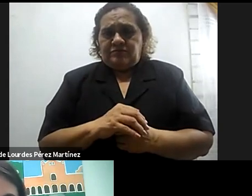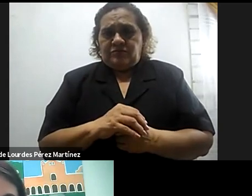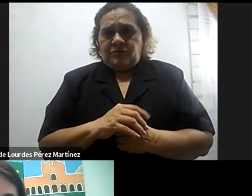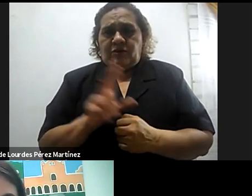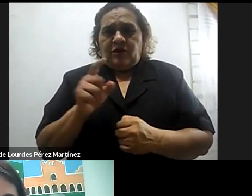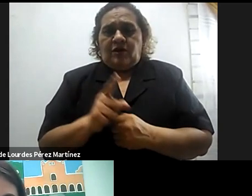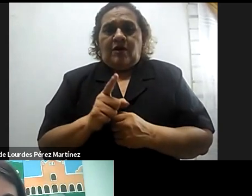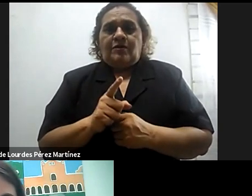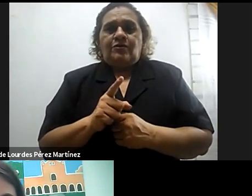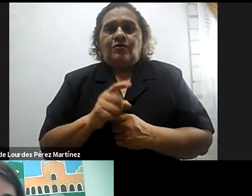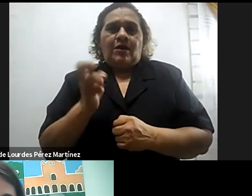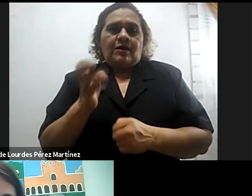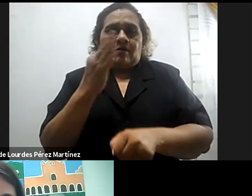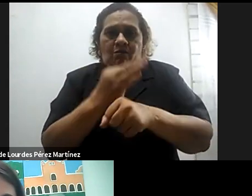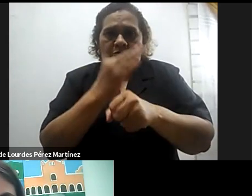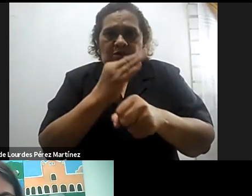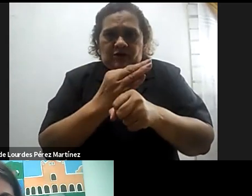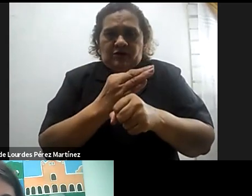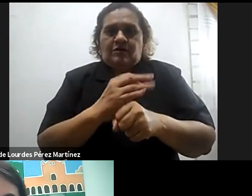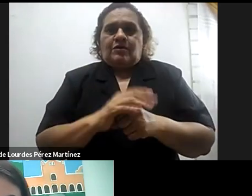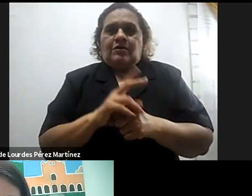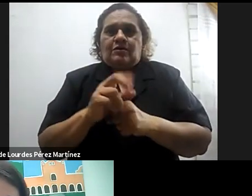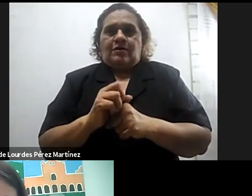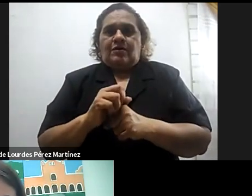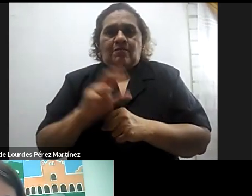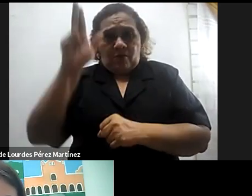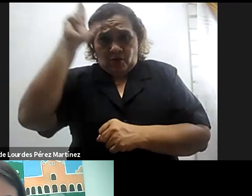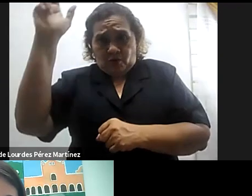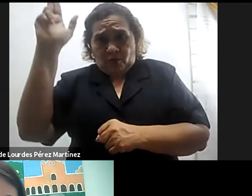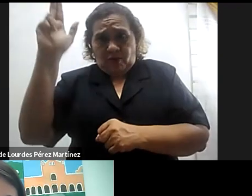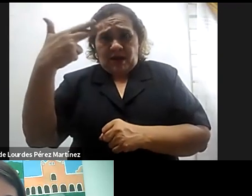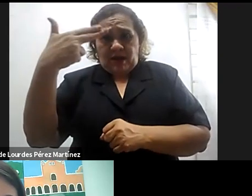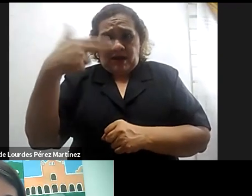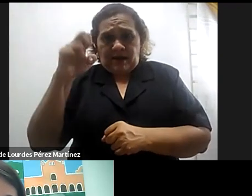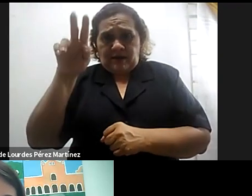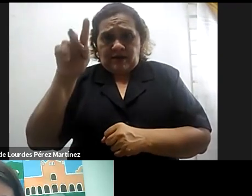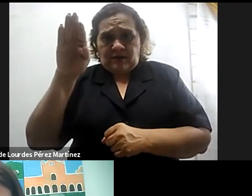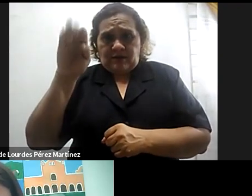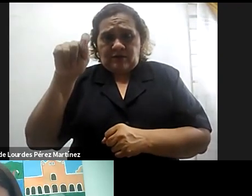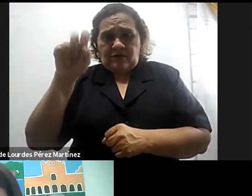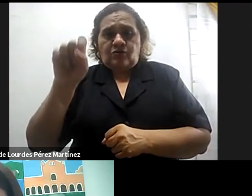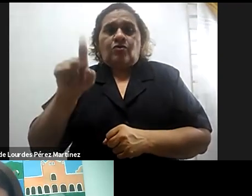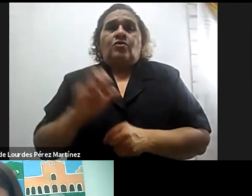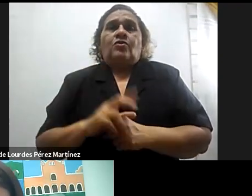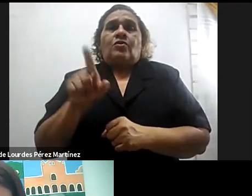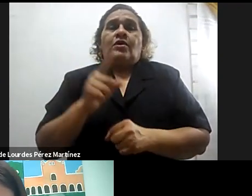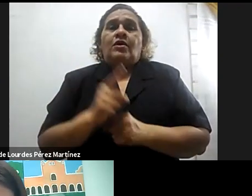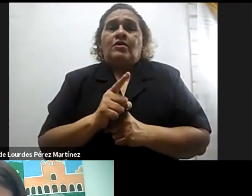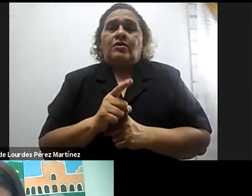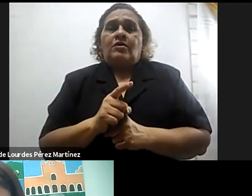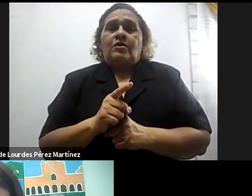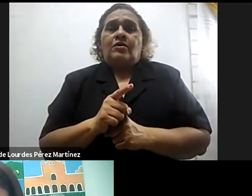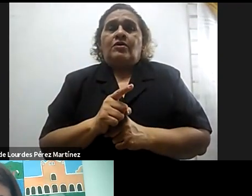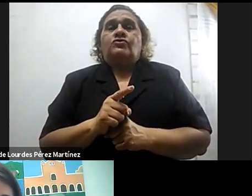ahora sí que aprovechando y que Héctor, hola Héctor, gracias por estarnos viendo. Héctor Infanzón es un educador